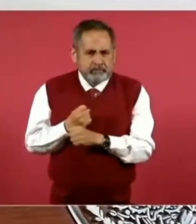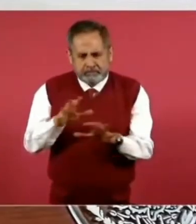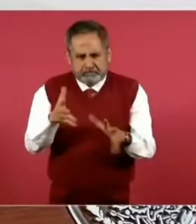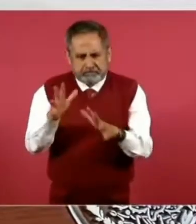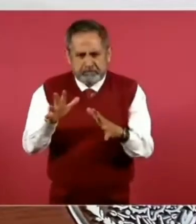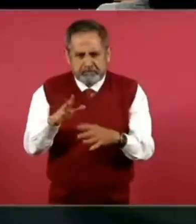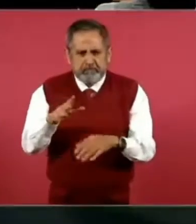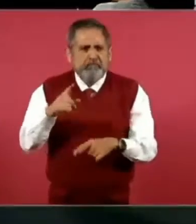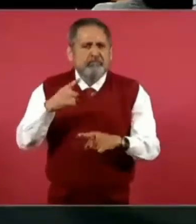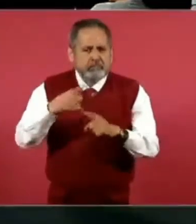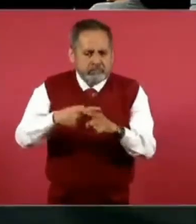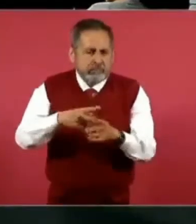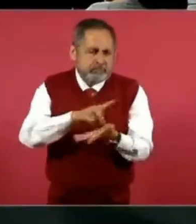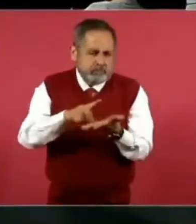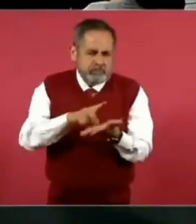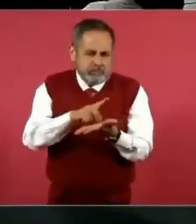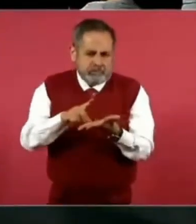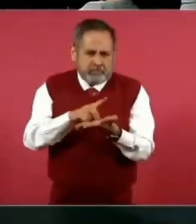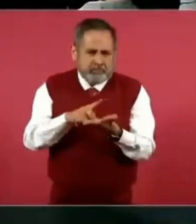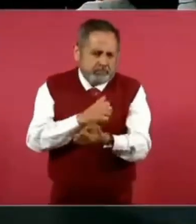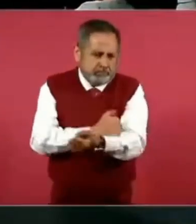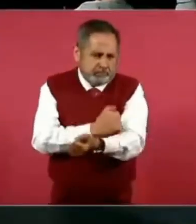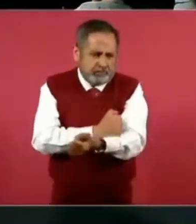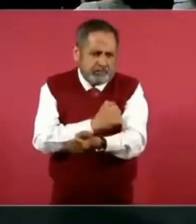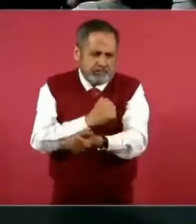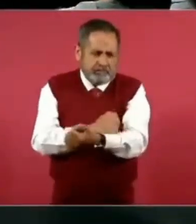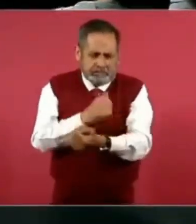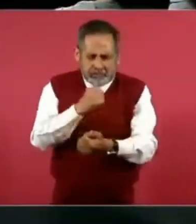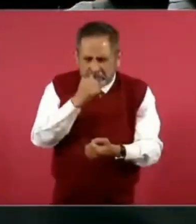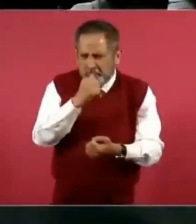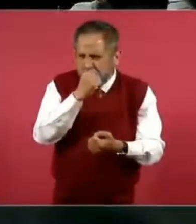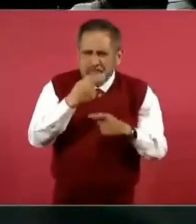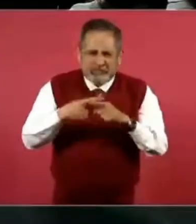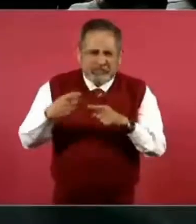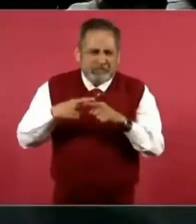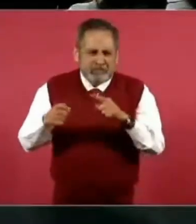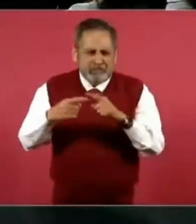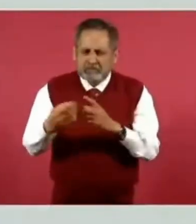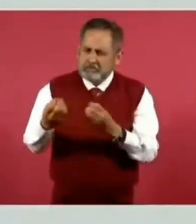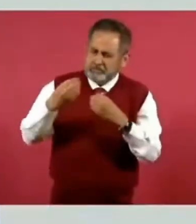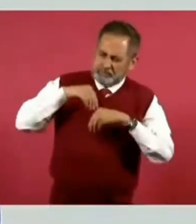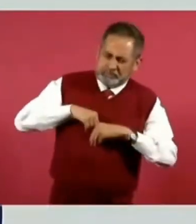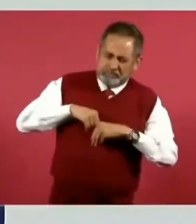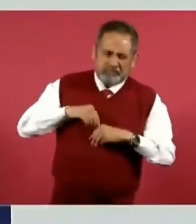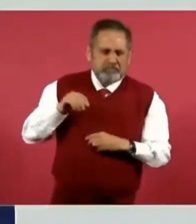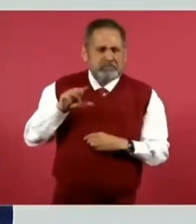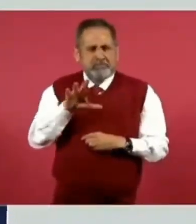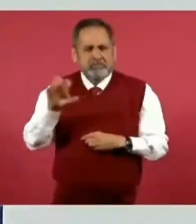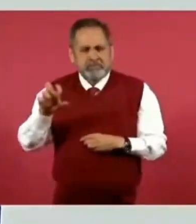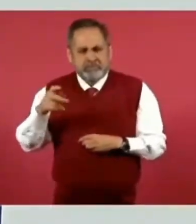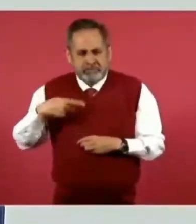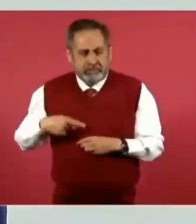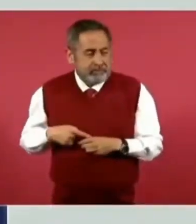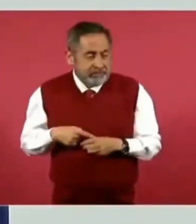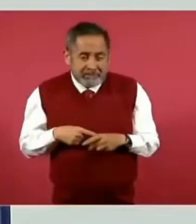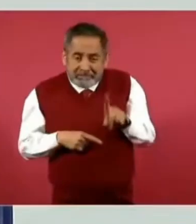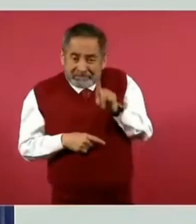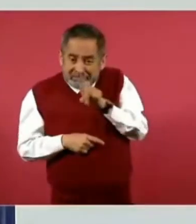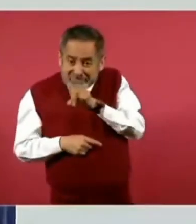por consumo de drogas químicas. Para 100,000